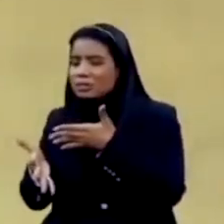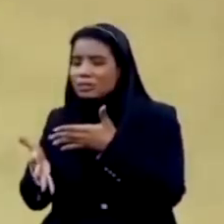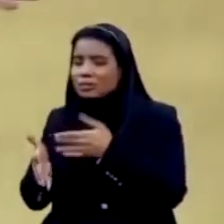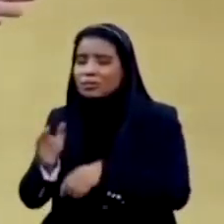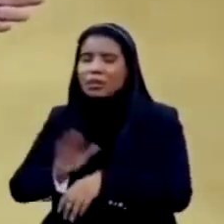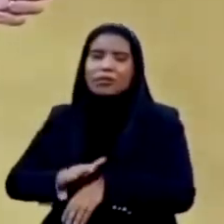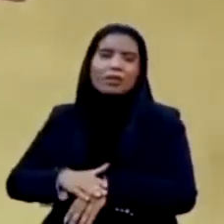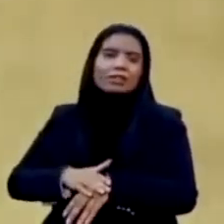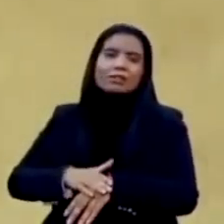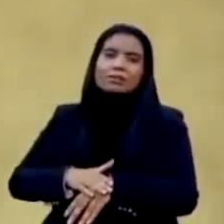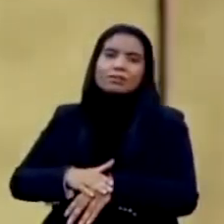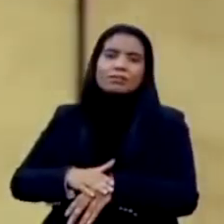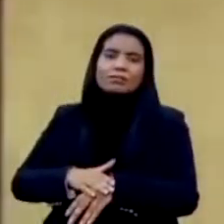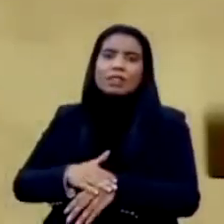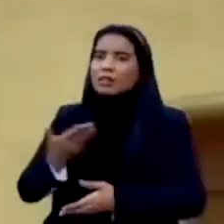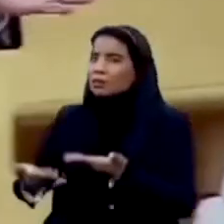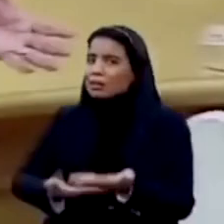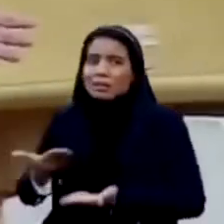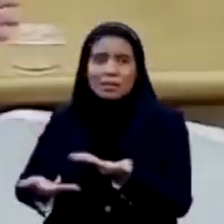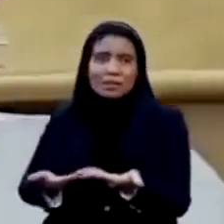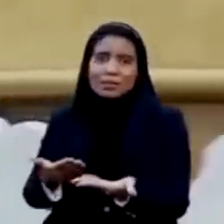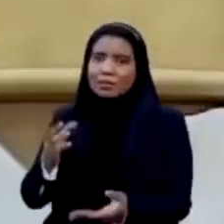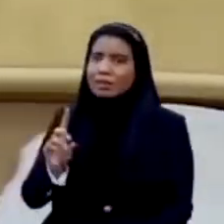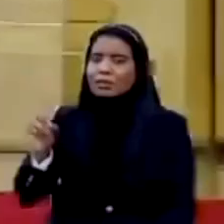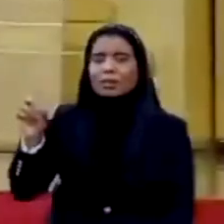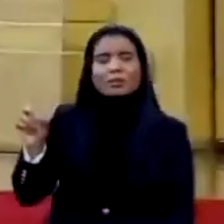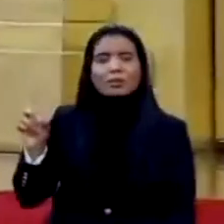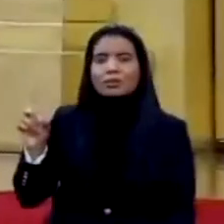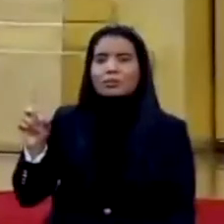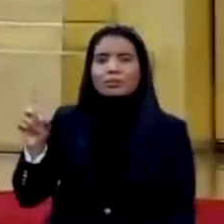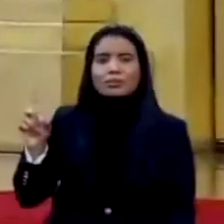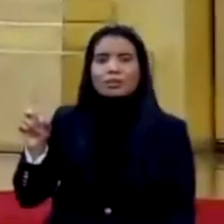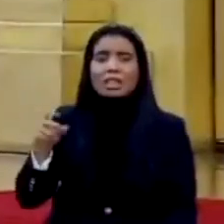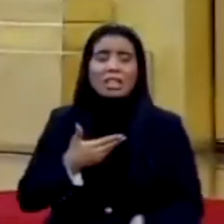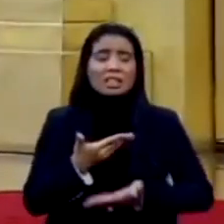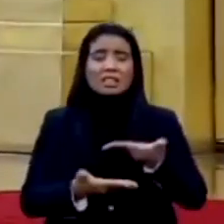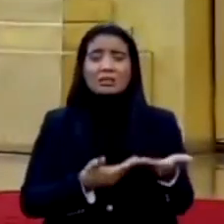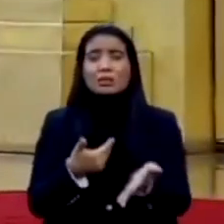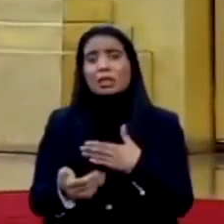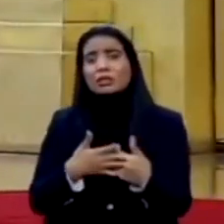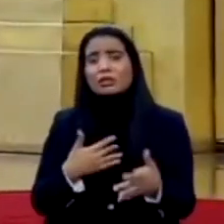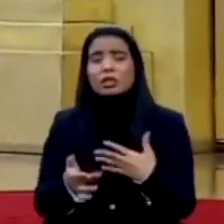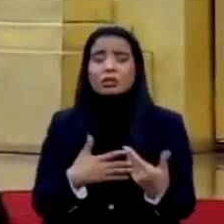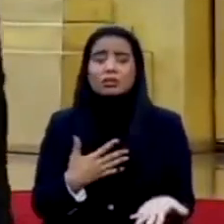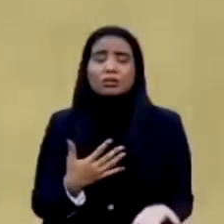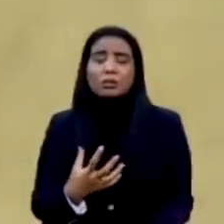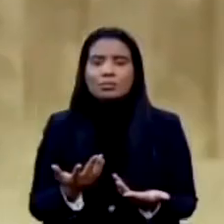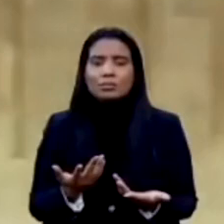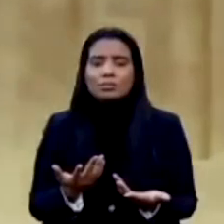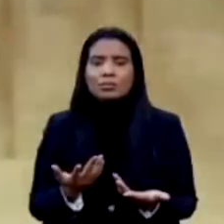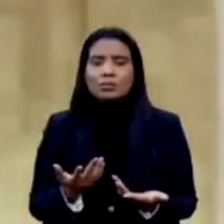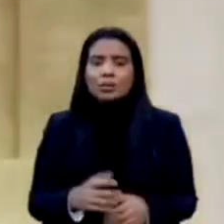sirve a dios como está determinado ella sirve a su modo ella sirve a su manera